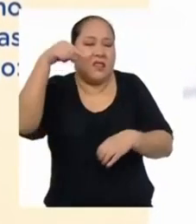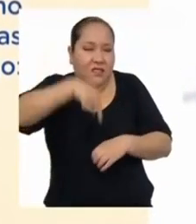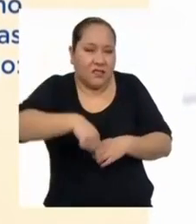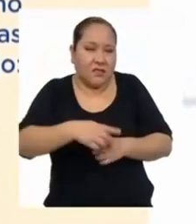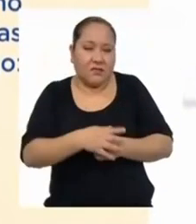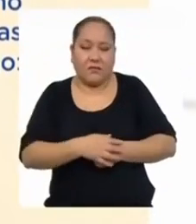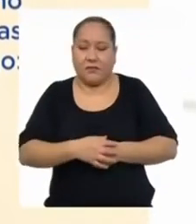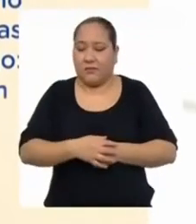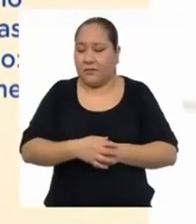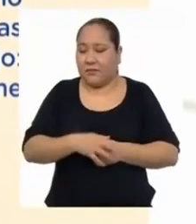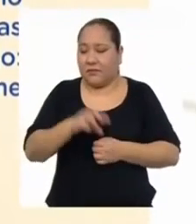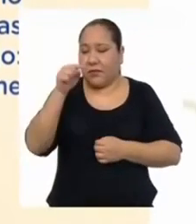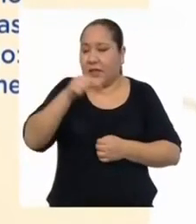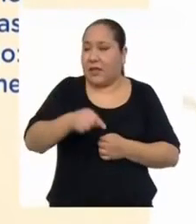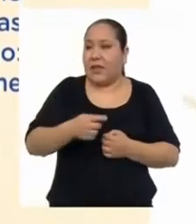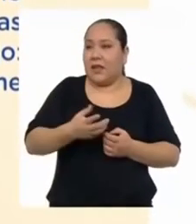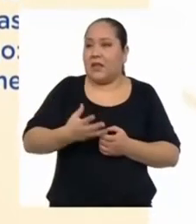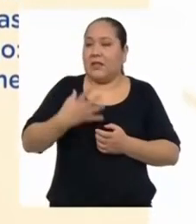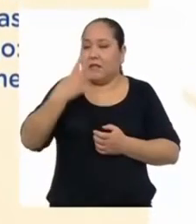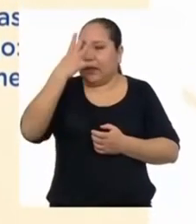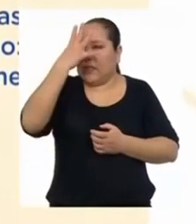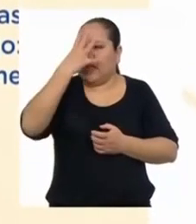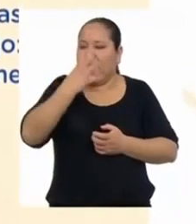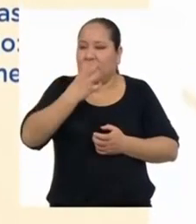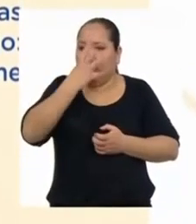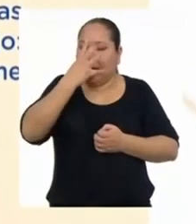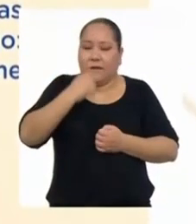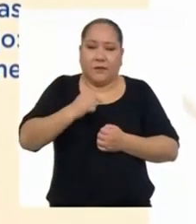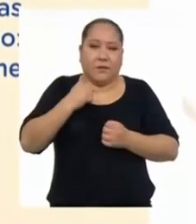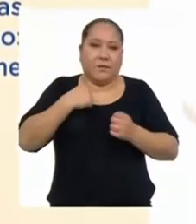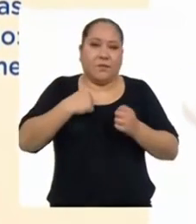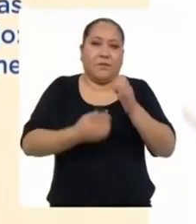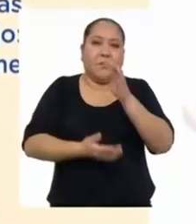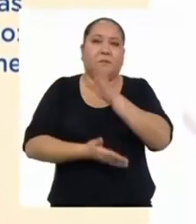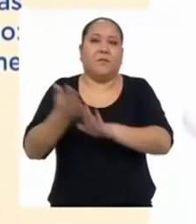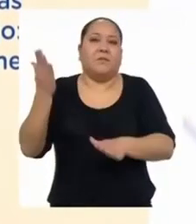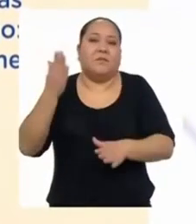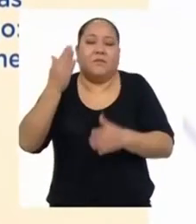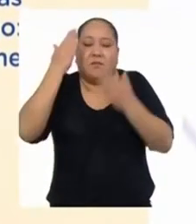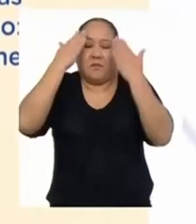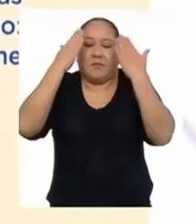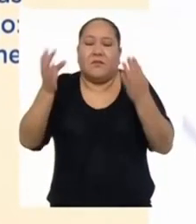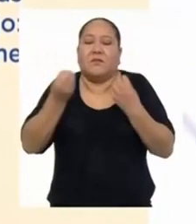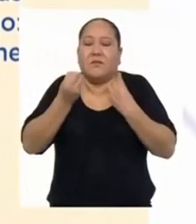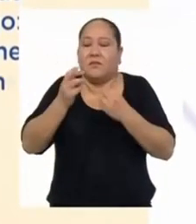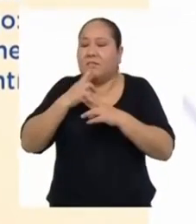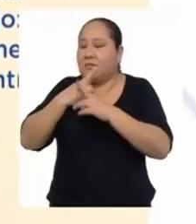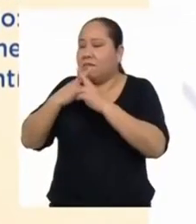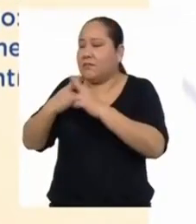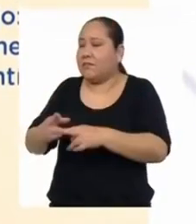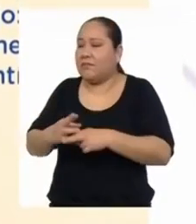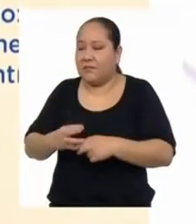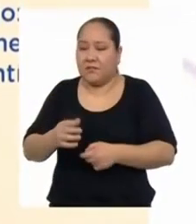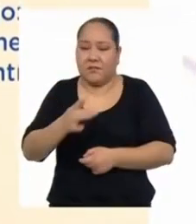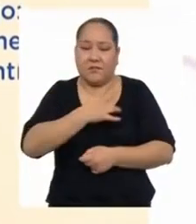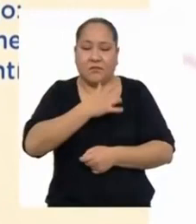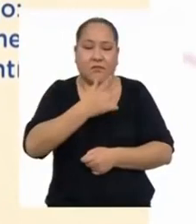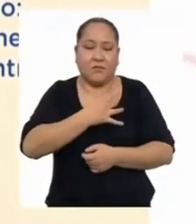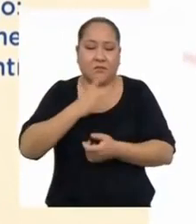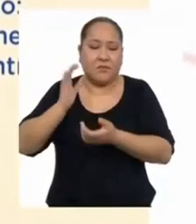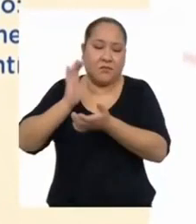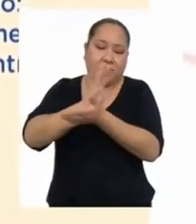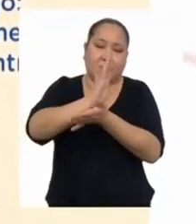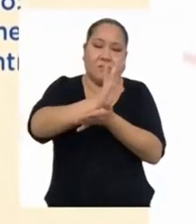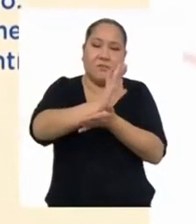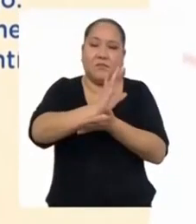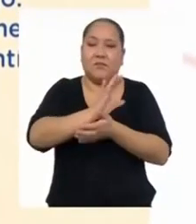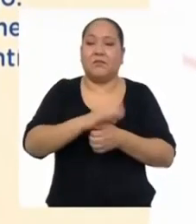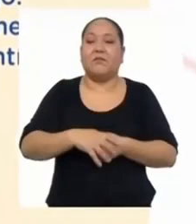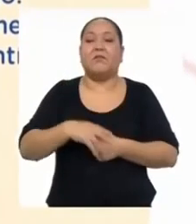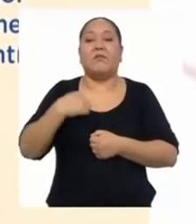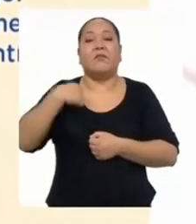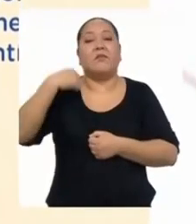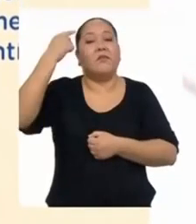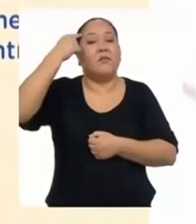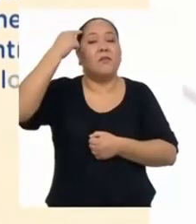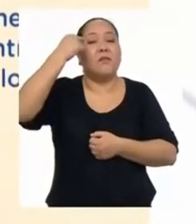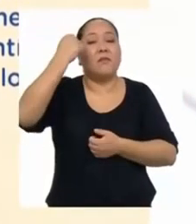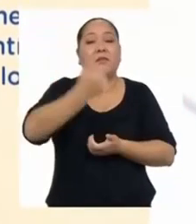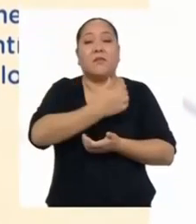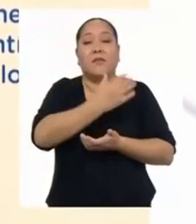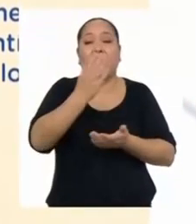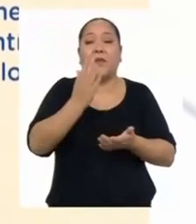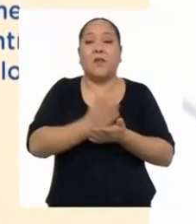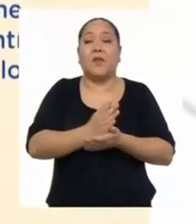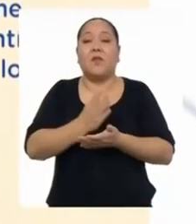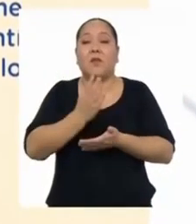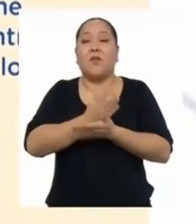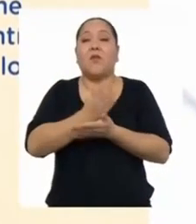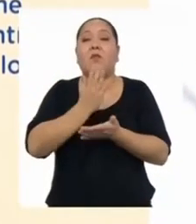En ese momento me enojé y me fui. Y no supe cómo responderle. Me sentí rechazada y pensé que nunca iba a ser buena haciendo